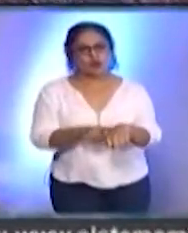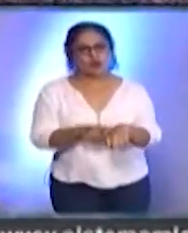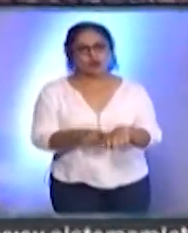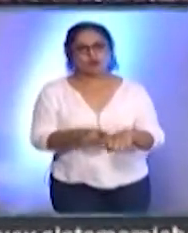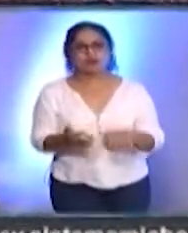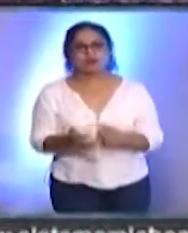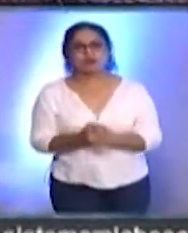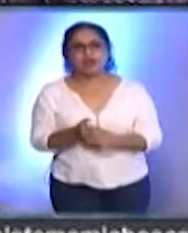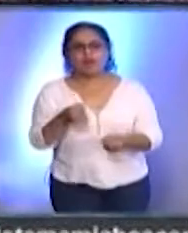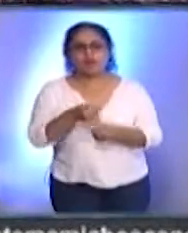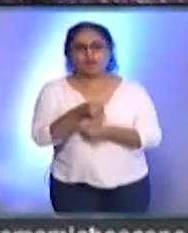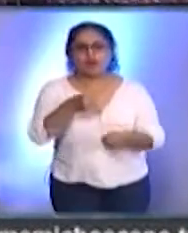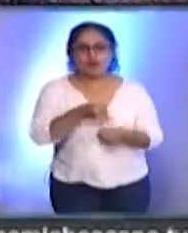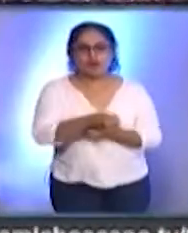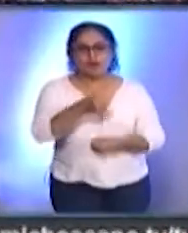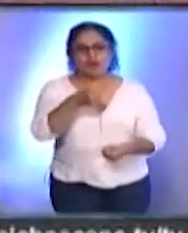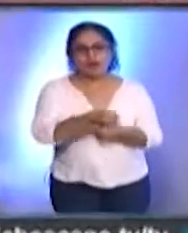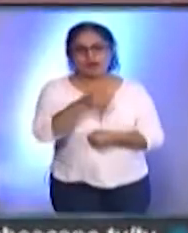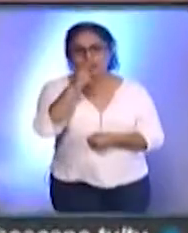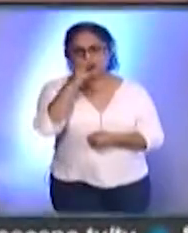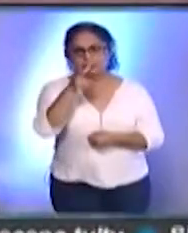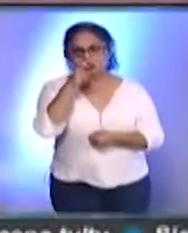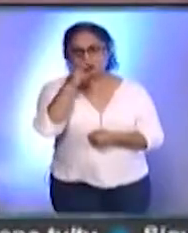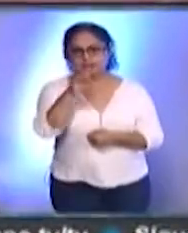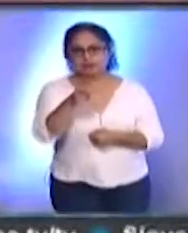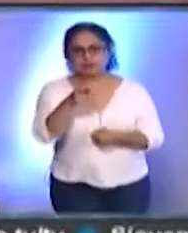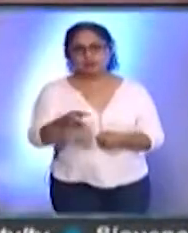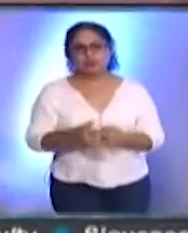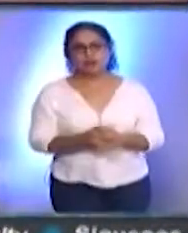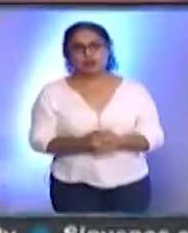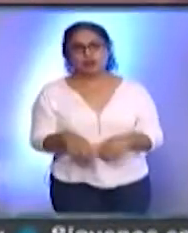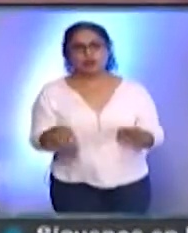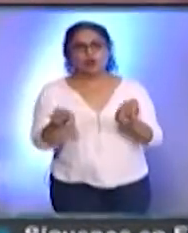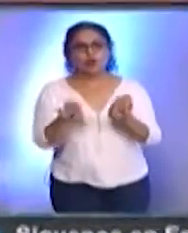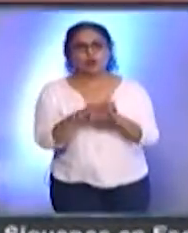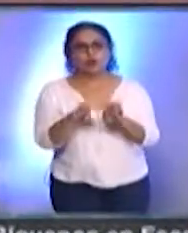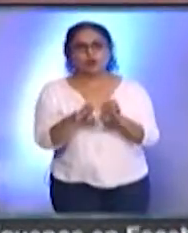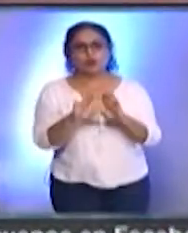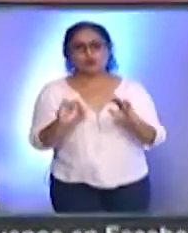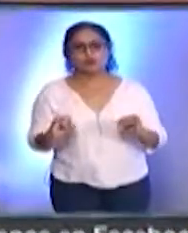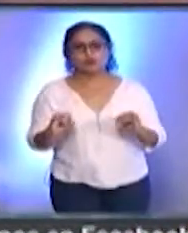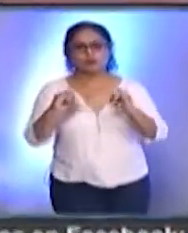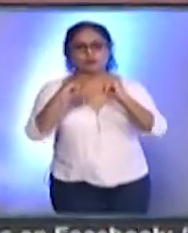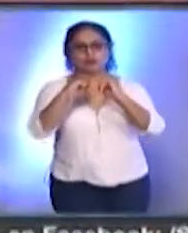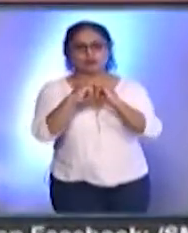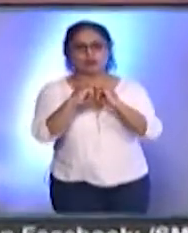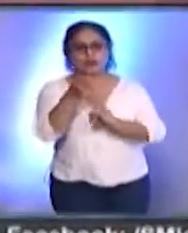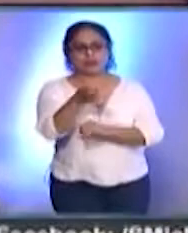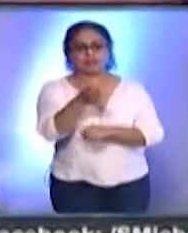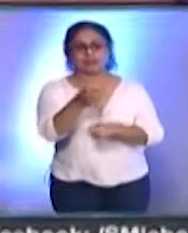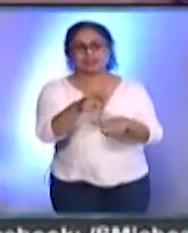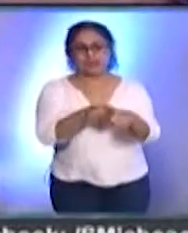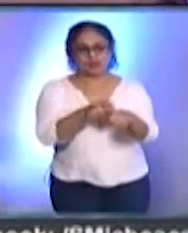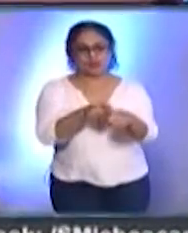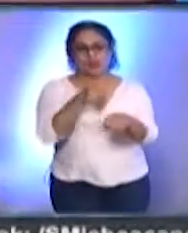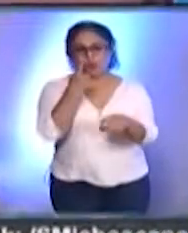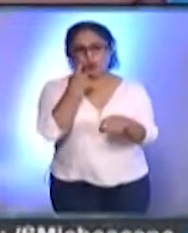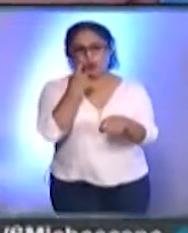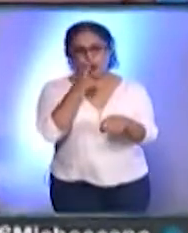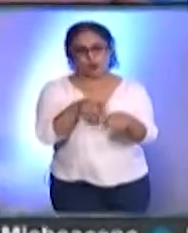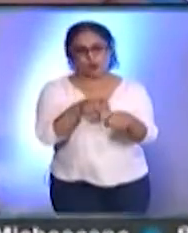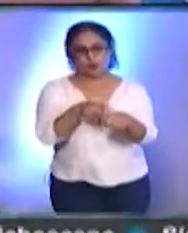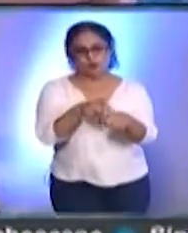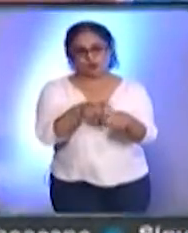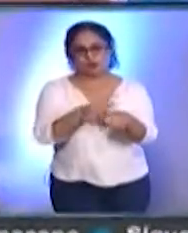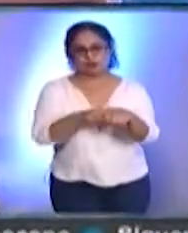las violencias como una expresión institucionalizada de ese racismo, de esa discriminación y de ese